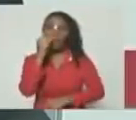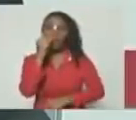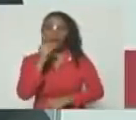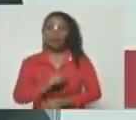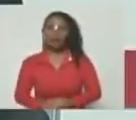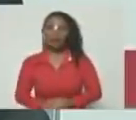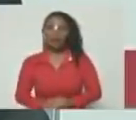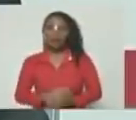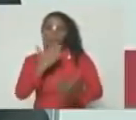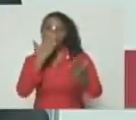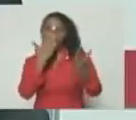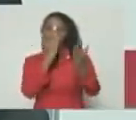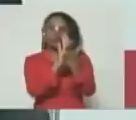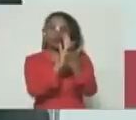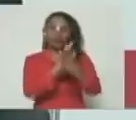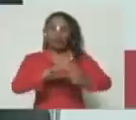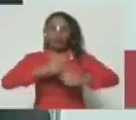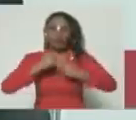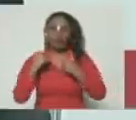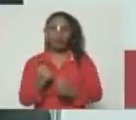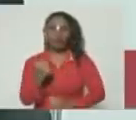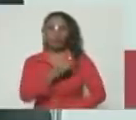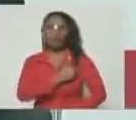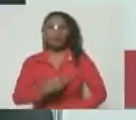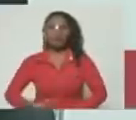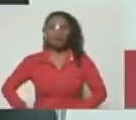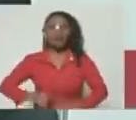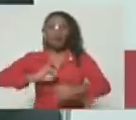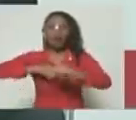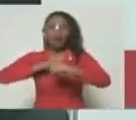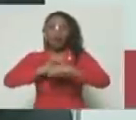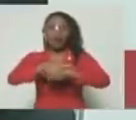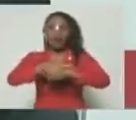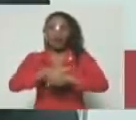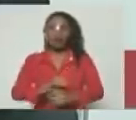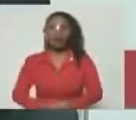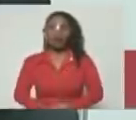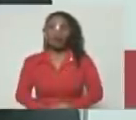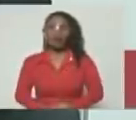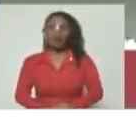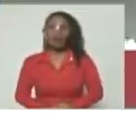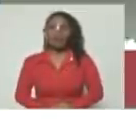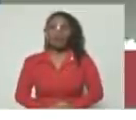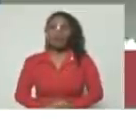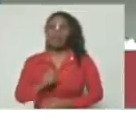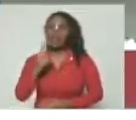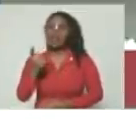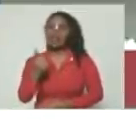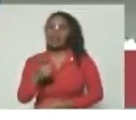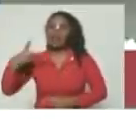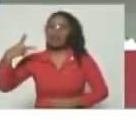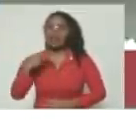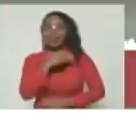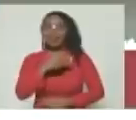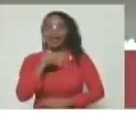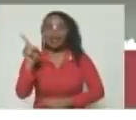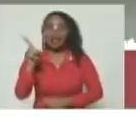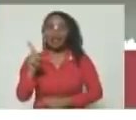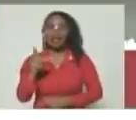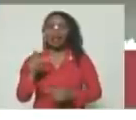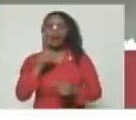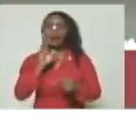tus confrontaciones duras con el presidente Jorge Rodríguez, que le manda a cortar el micrófono allá en la Asamblea